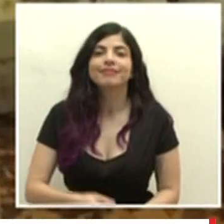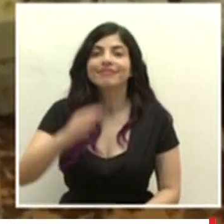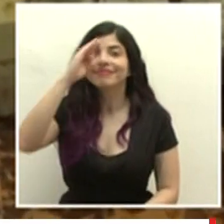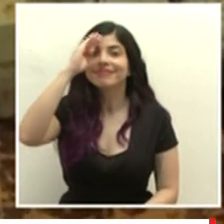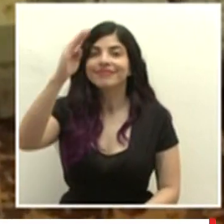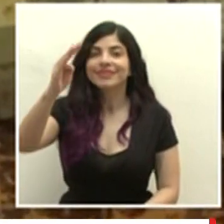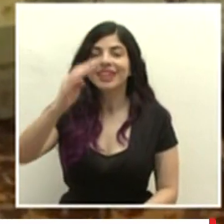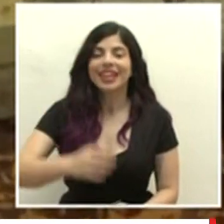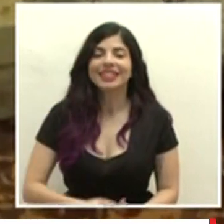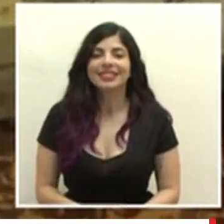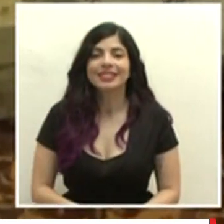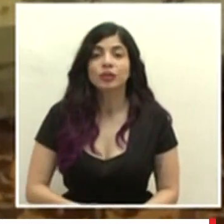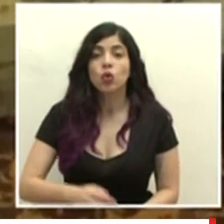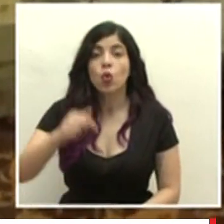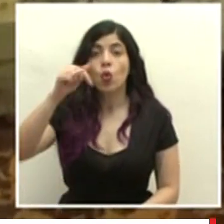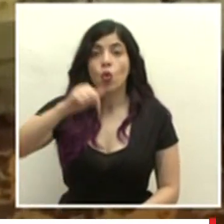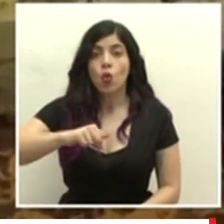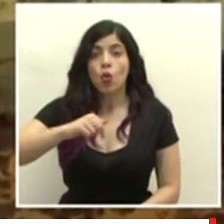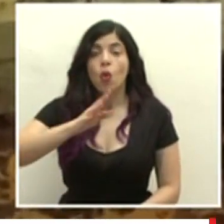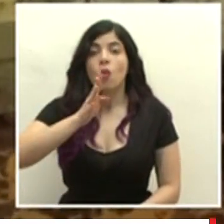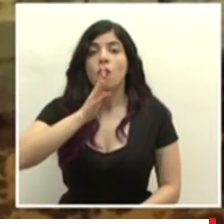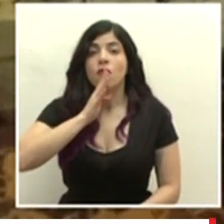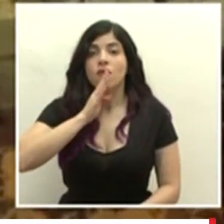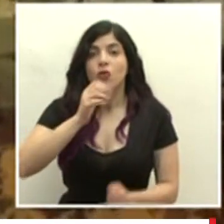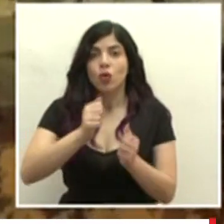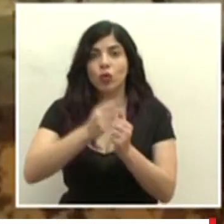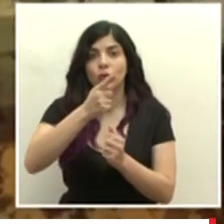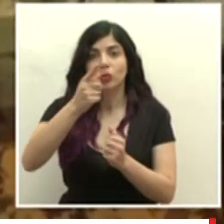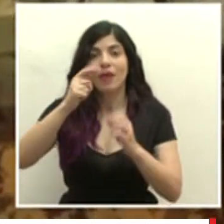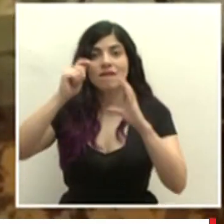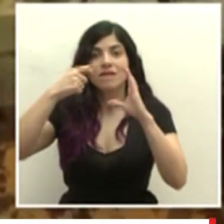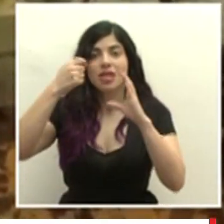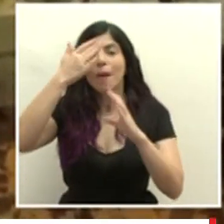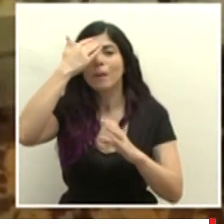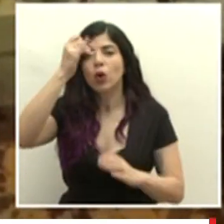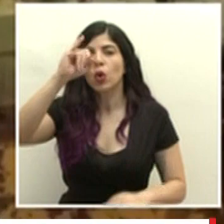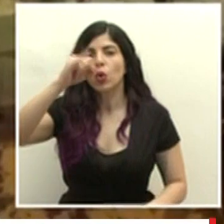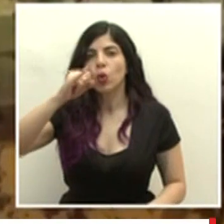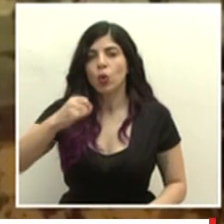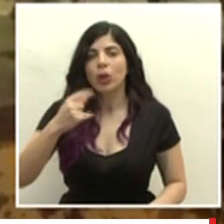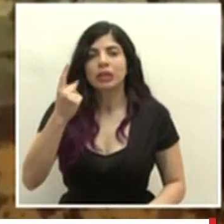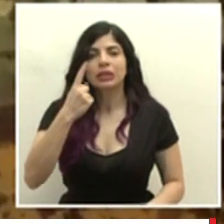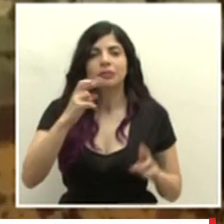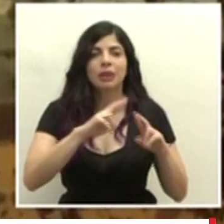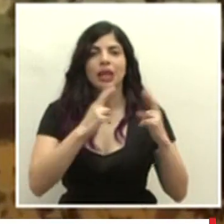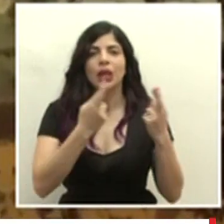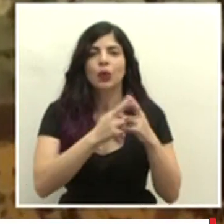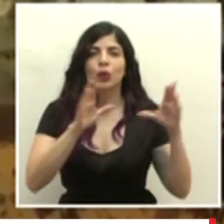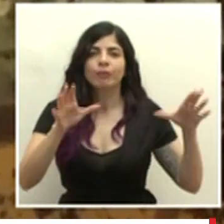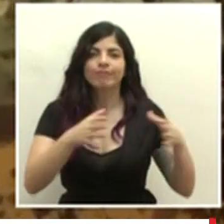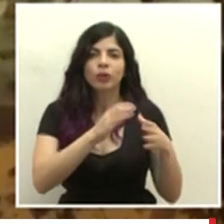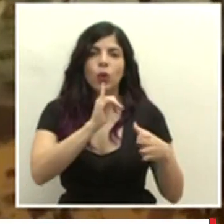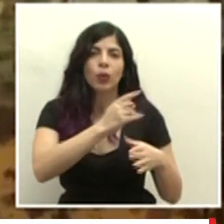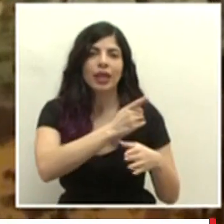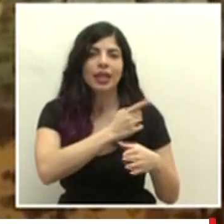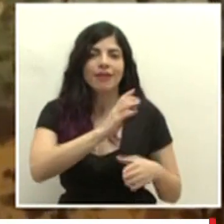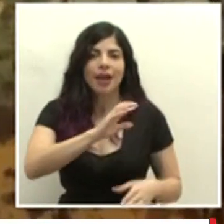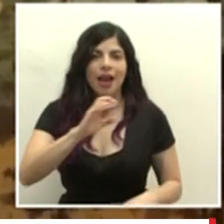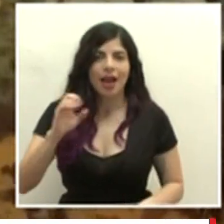Hola, hoy me comunico por medio de video porque todos los jueves sesionamos como Junta Directiva en la